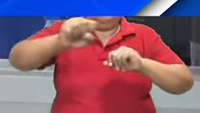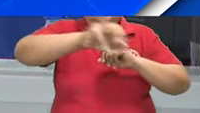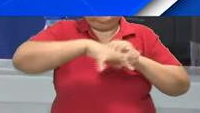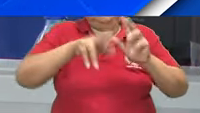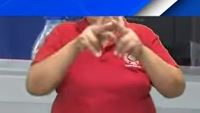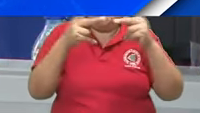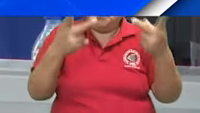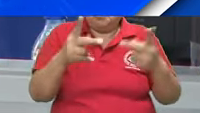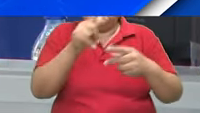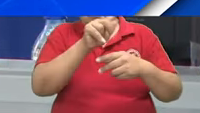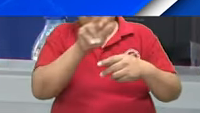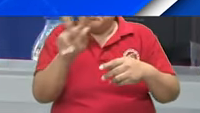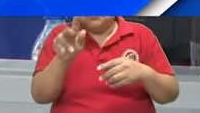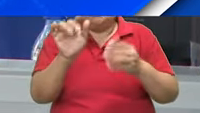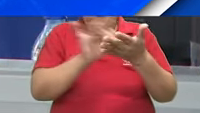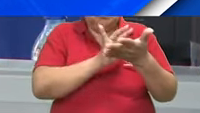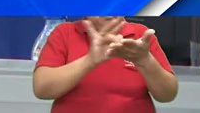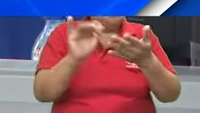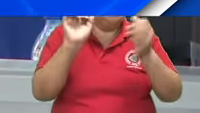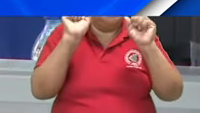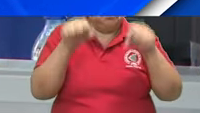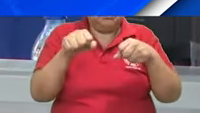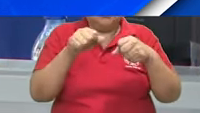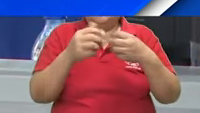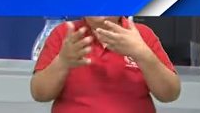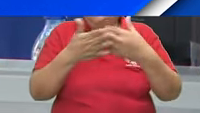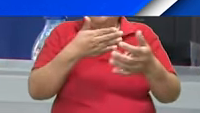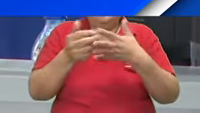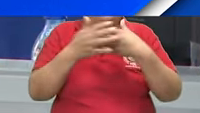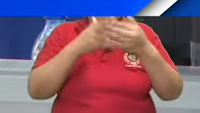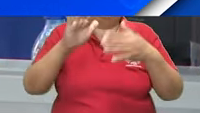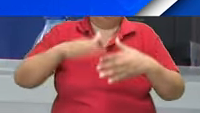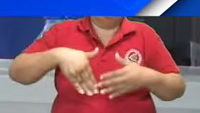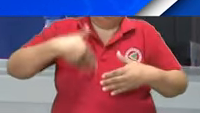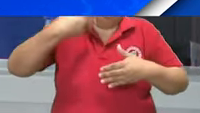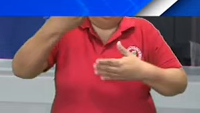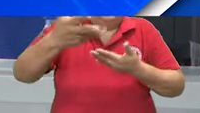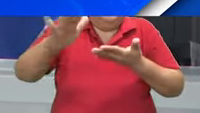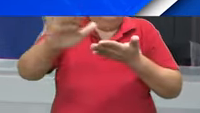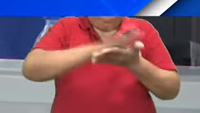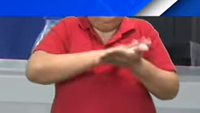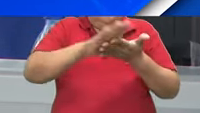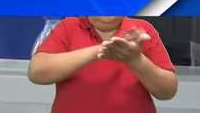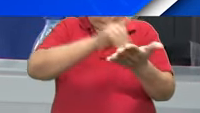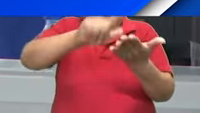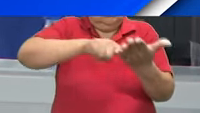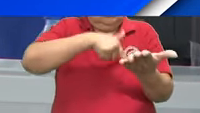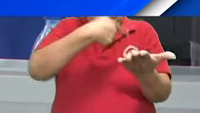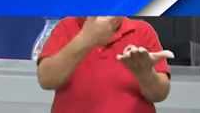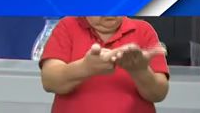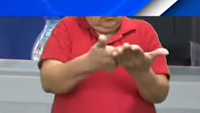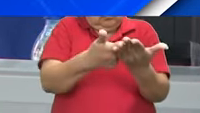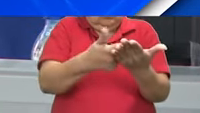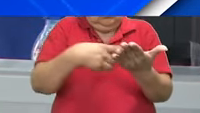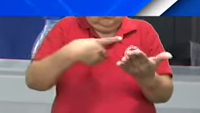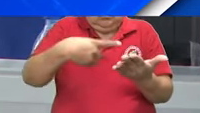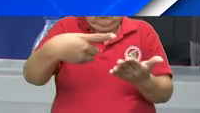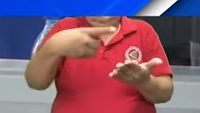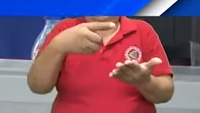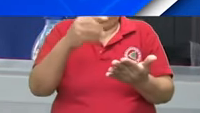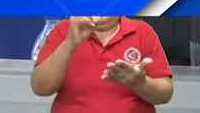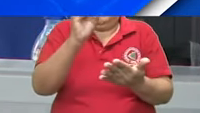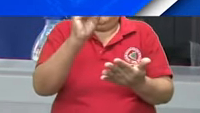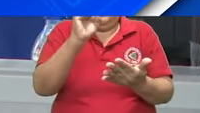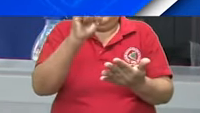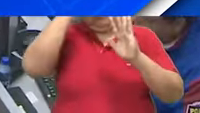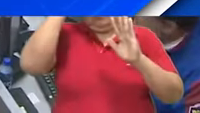social, escrito o digital, sin perjuicio de su publicación en la Gaceta